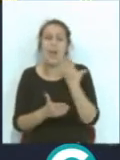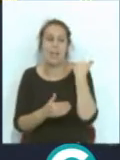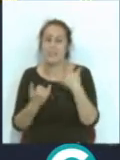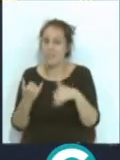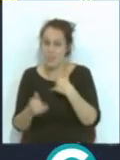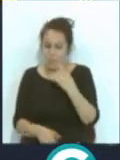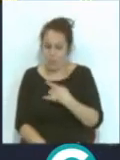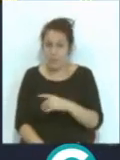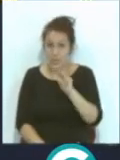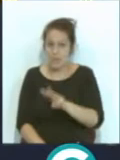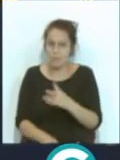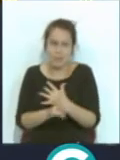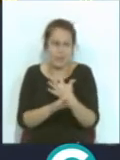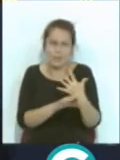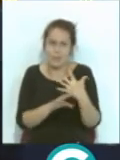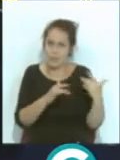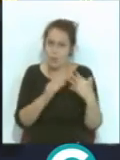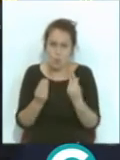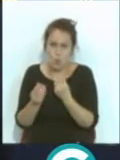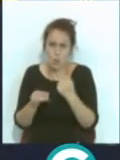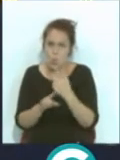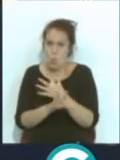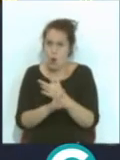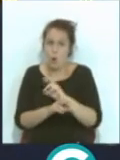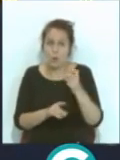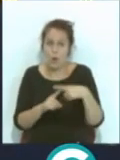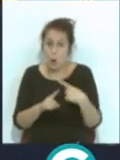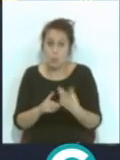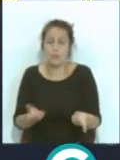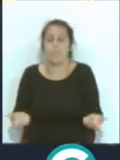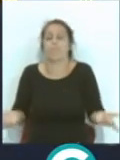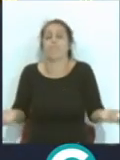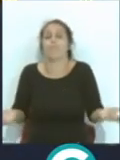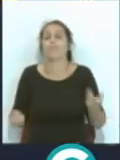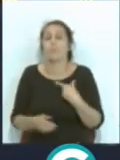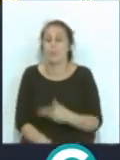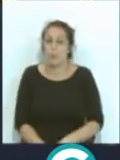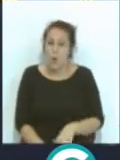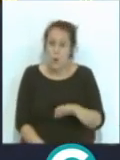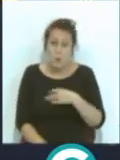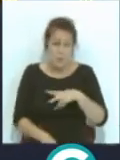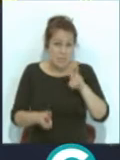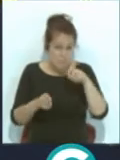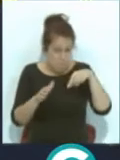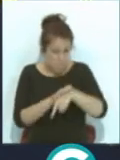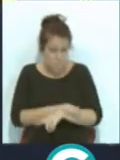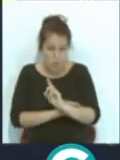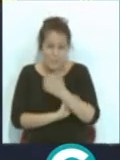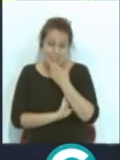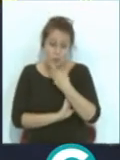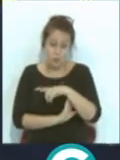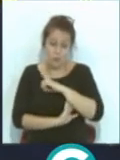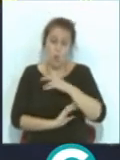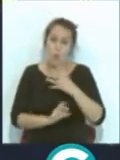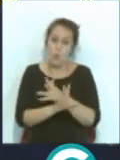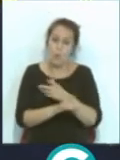habido muchos partidos que hemos jugado otra cosa, pero seguimos dándole... Pero no entramos en la verdad de la cuestión, de si nosotros jugamos